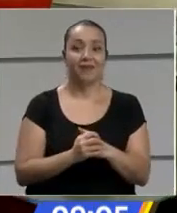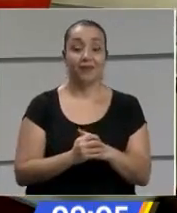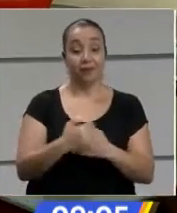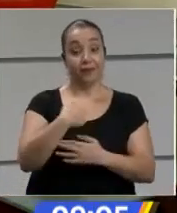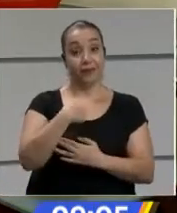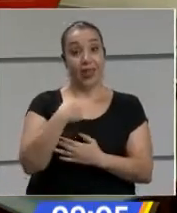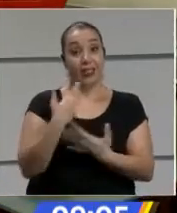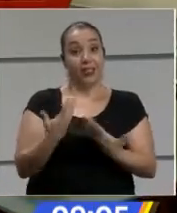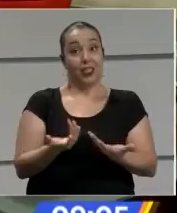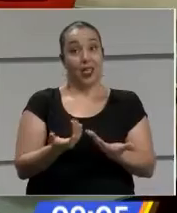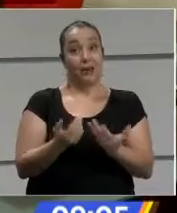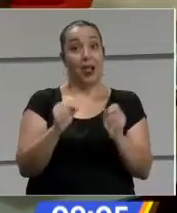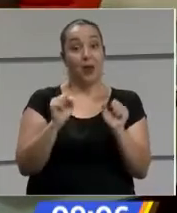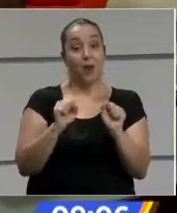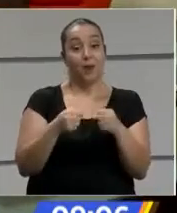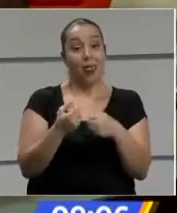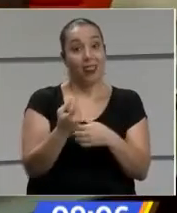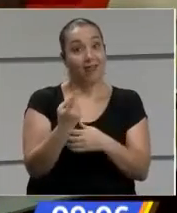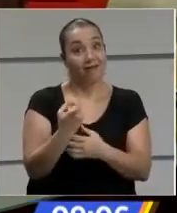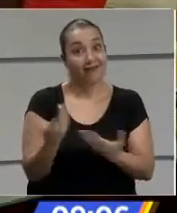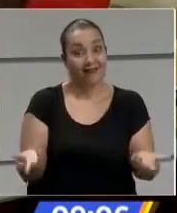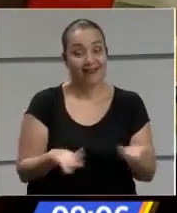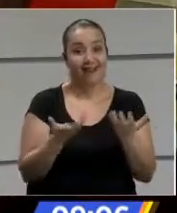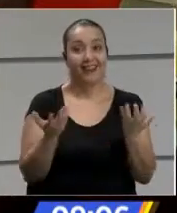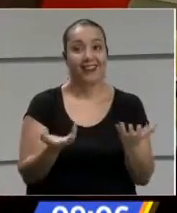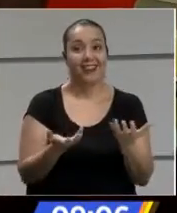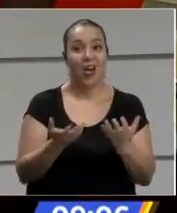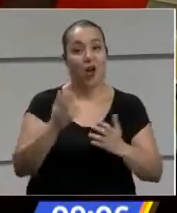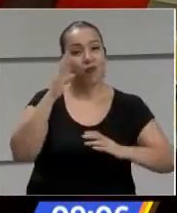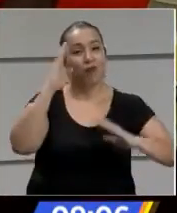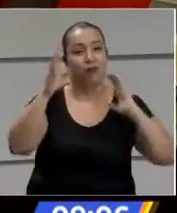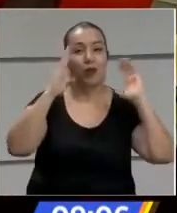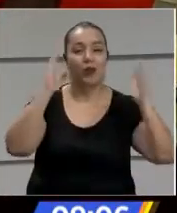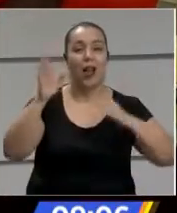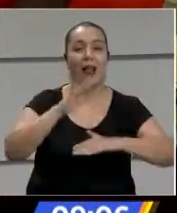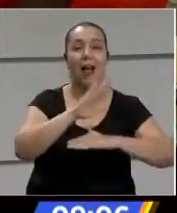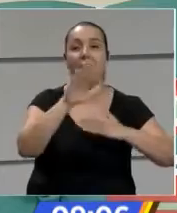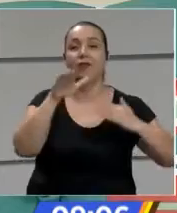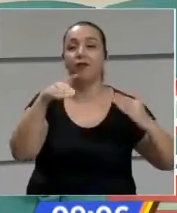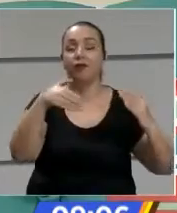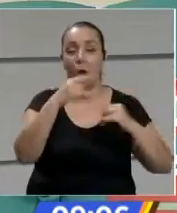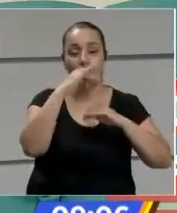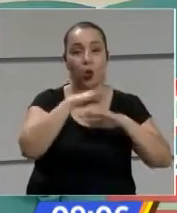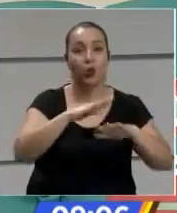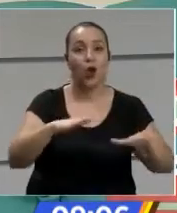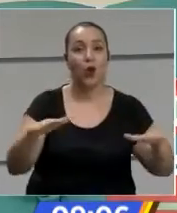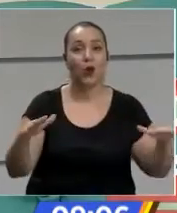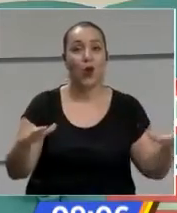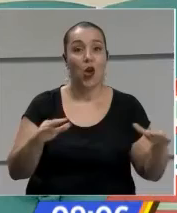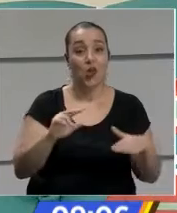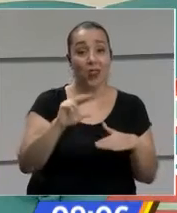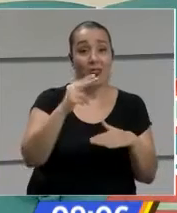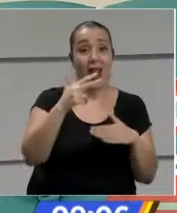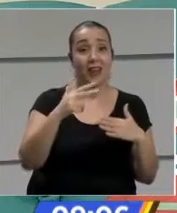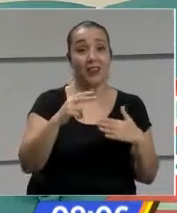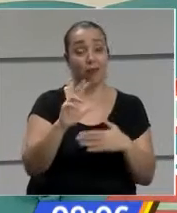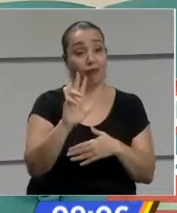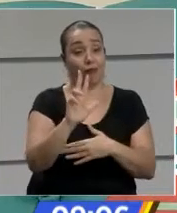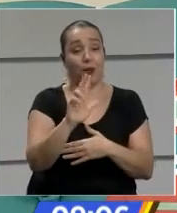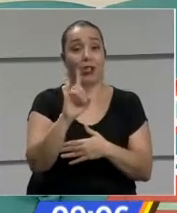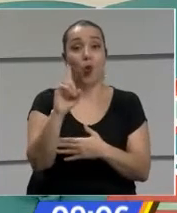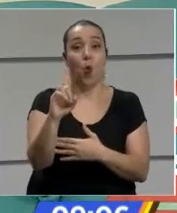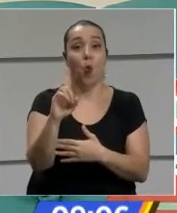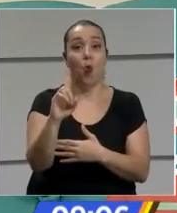Y yo no puede faltar un saludo para todos mis enanos bellos de la sección 3-1 de la